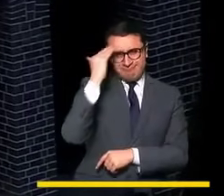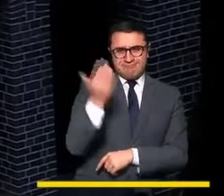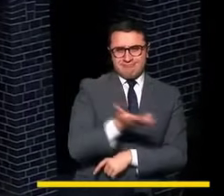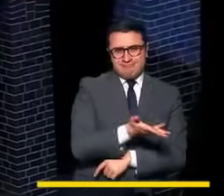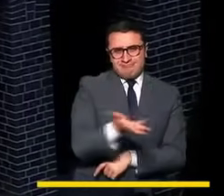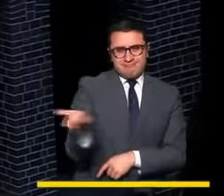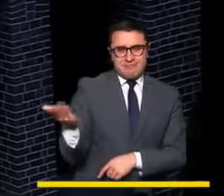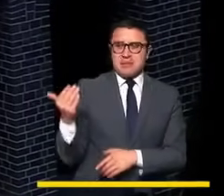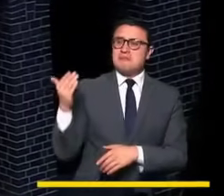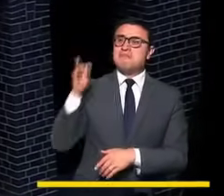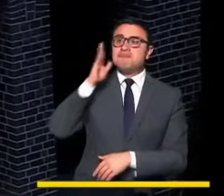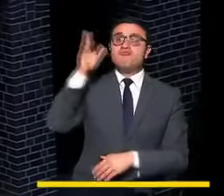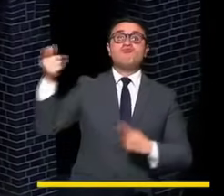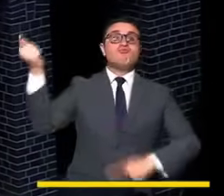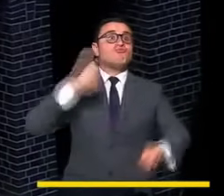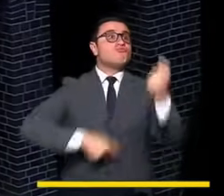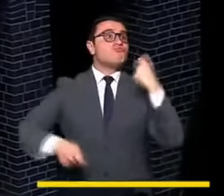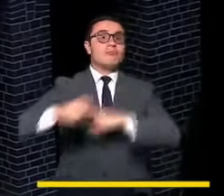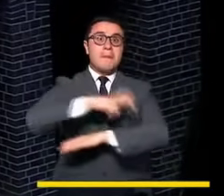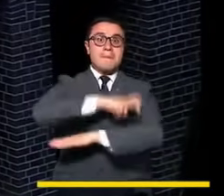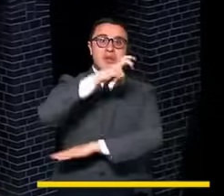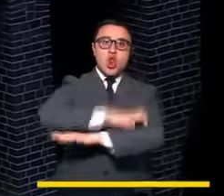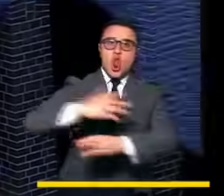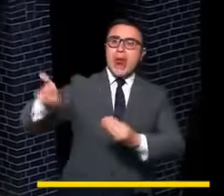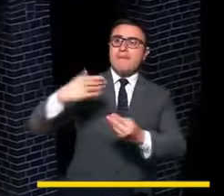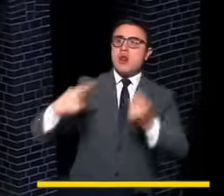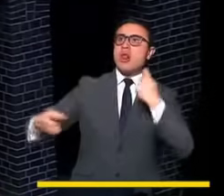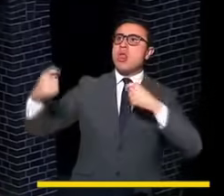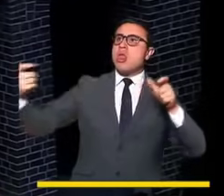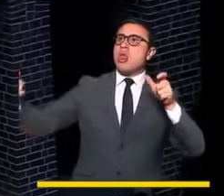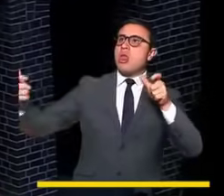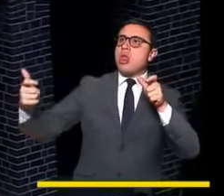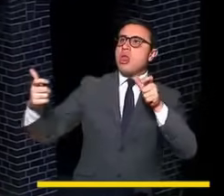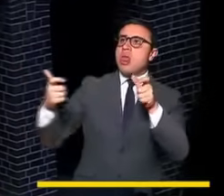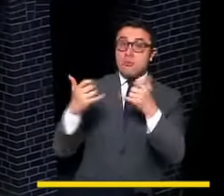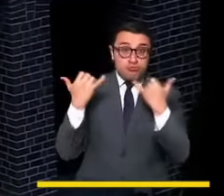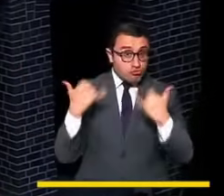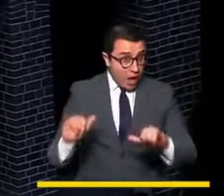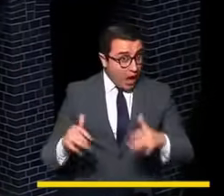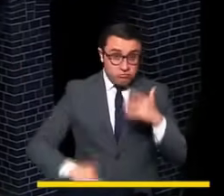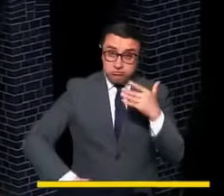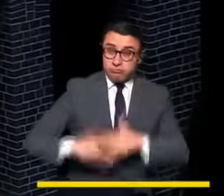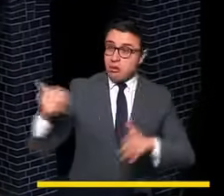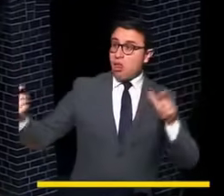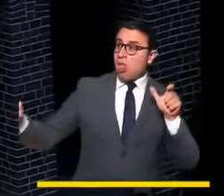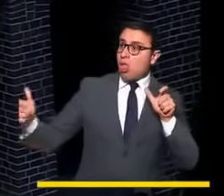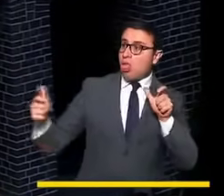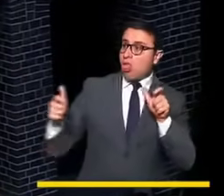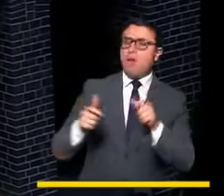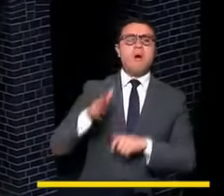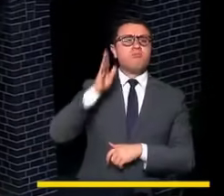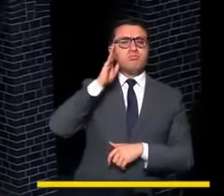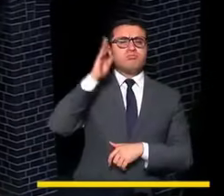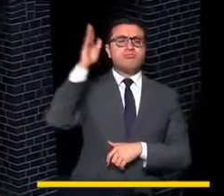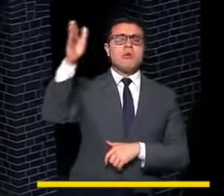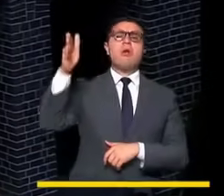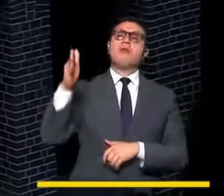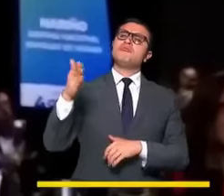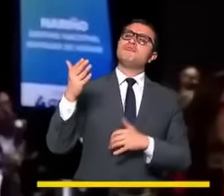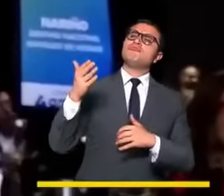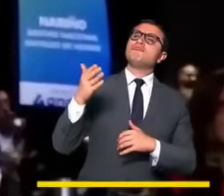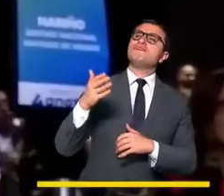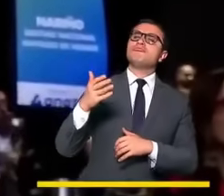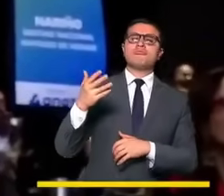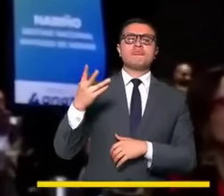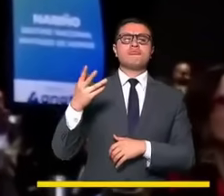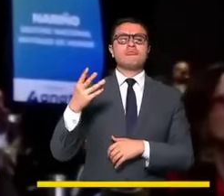Simplemente se va a acabar la demanda mundial del petróleo y el carbón, ya está en pleno descenso, no es que va a ser dentro de unos años, ya